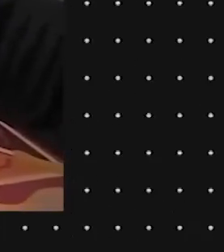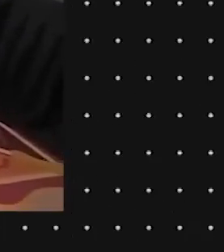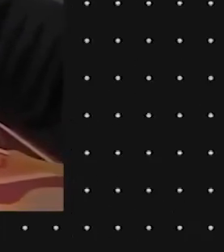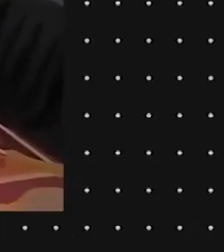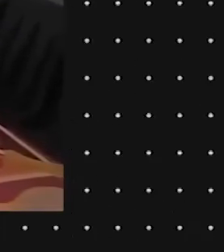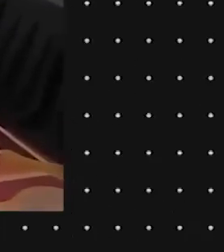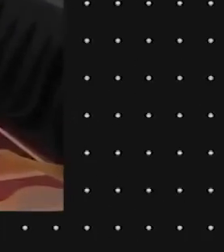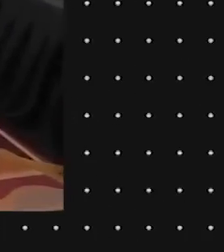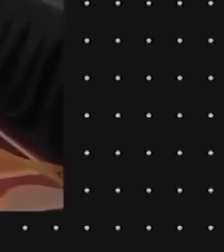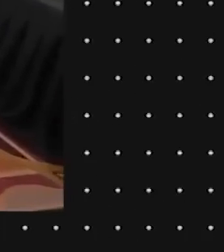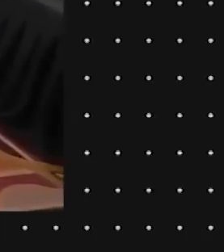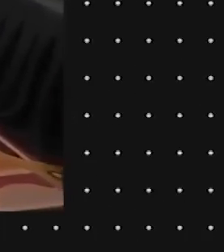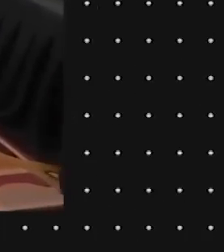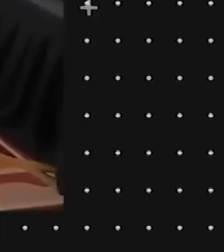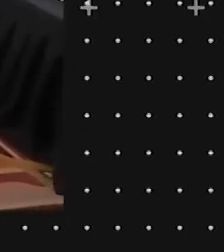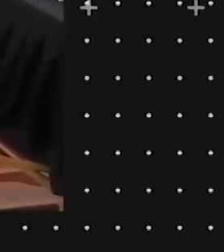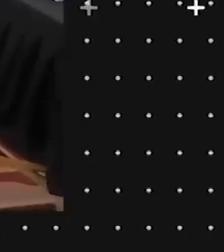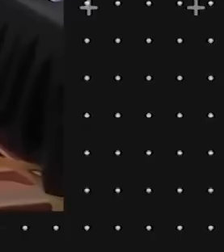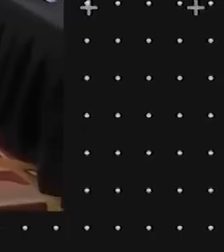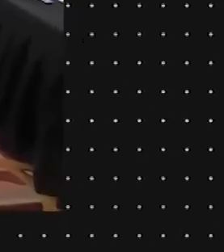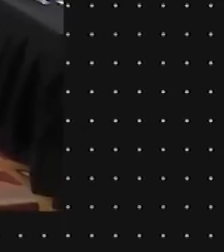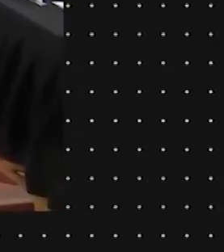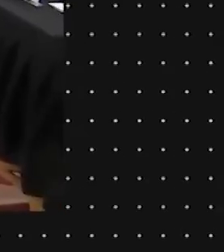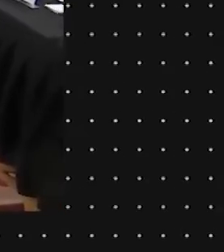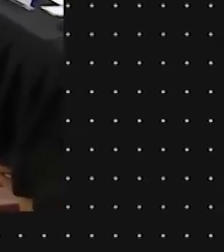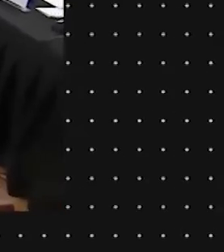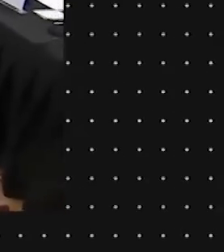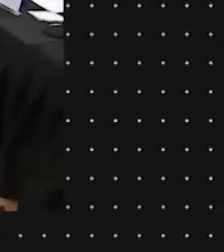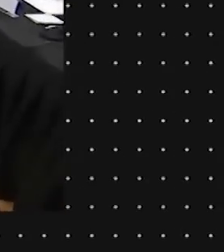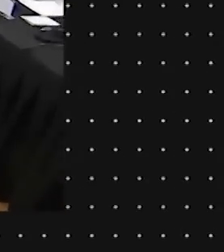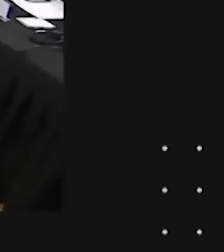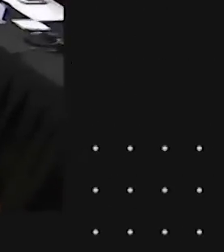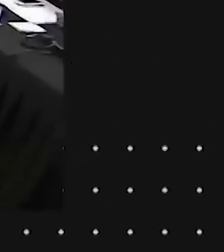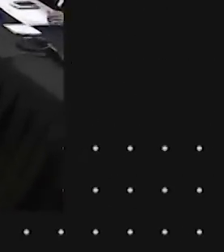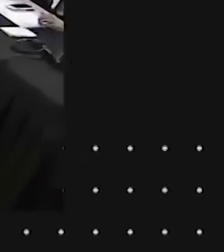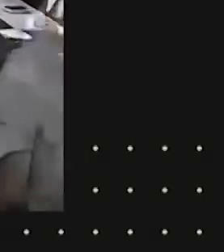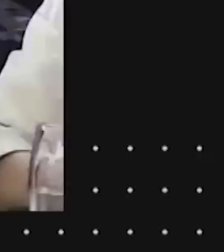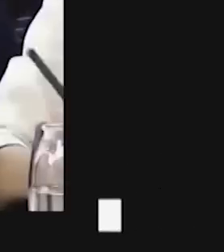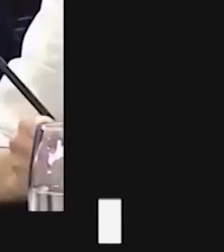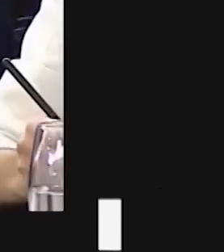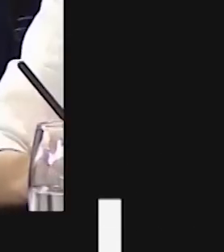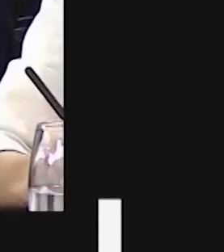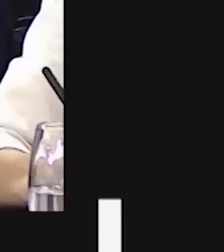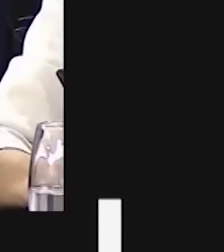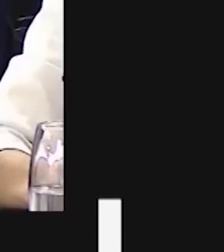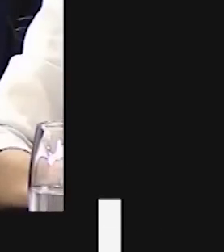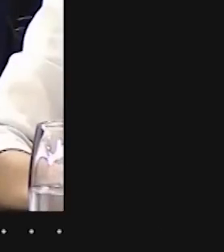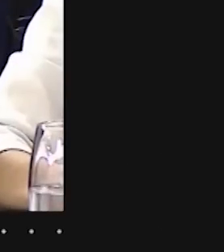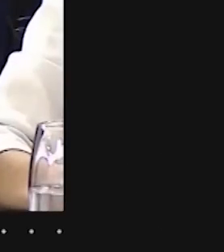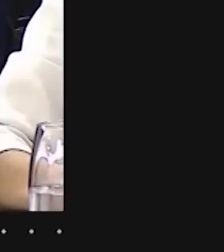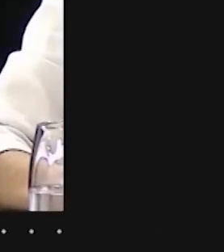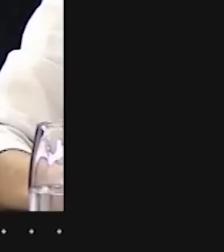con respecto a China ustedes saben Cuál ha sido la posición de Uruguay de nuevo juntos